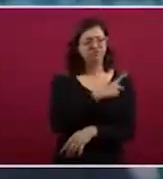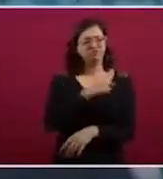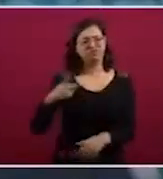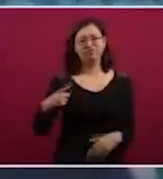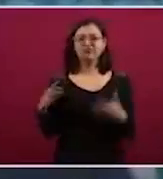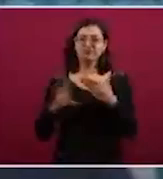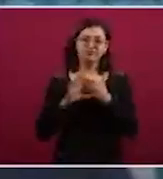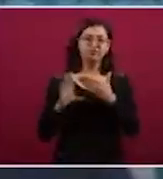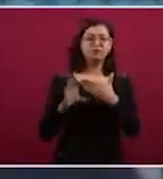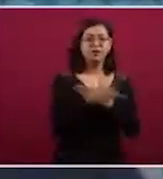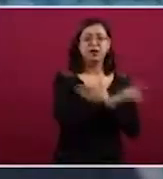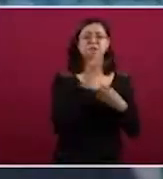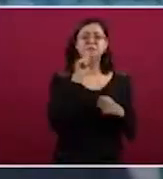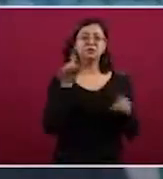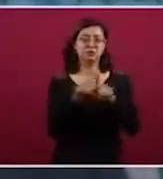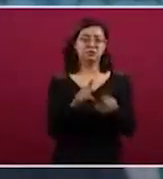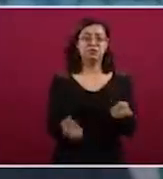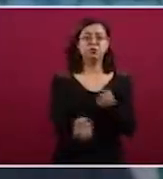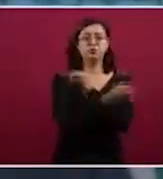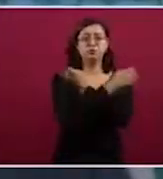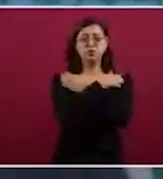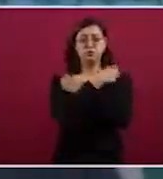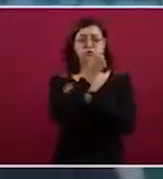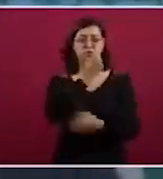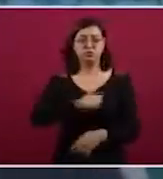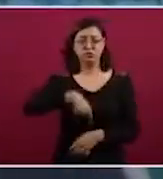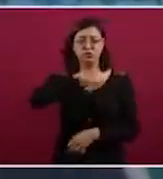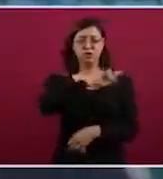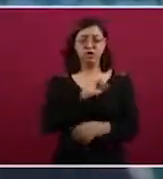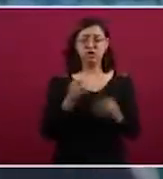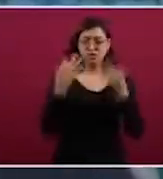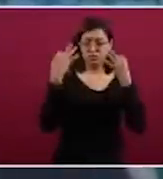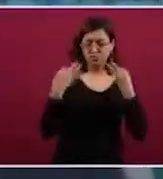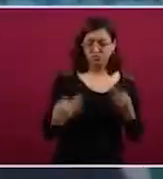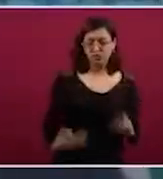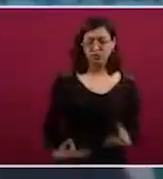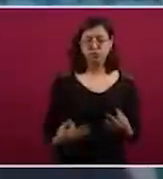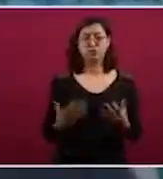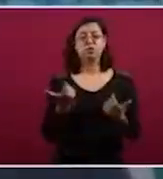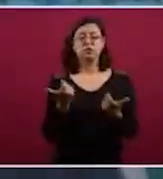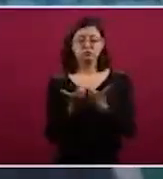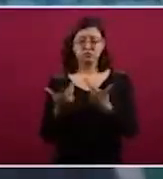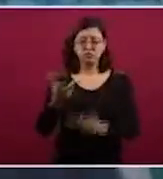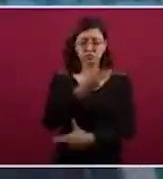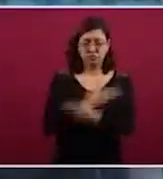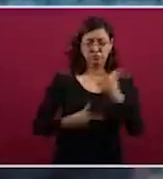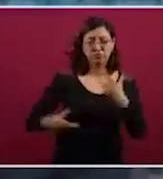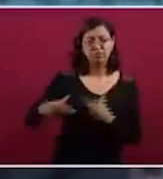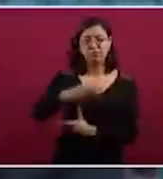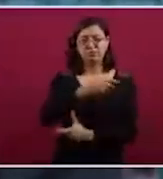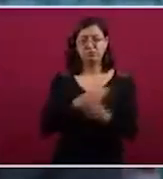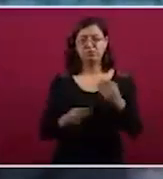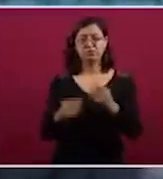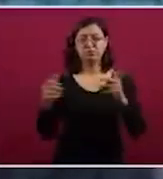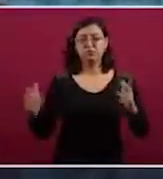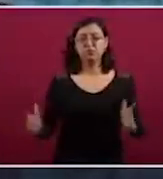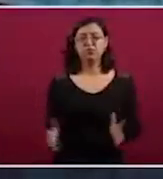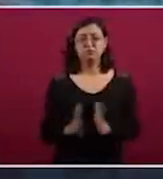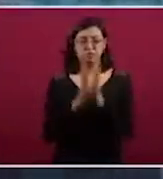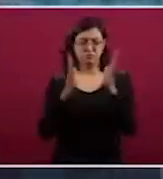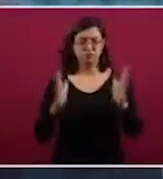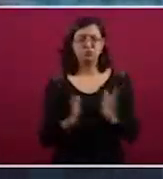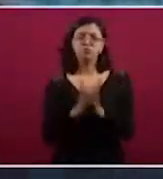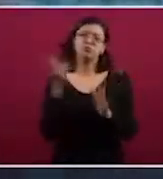a la educación, a la salud de calidad, a los recursos económicos y a la participación en la